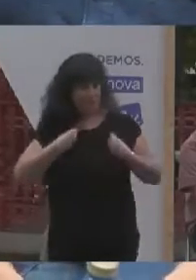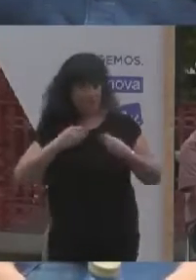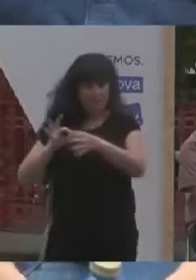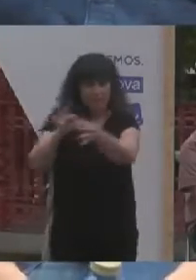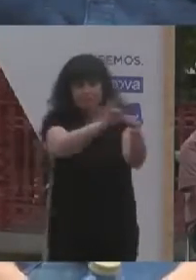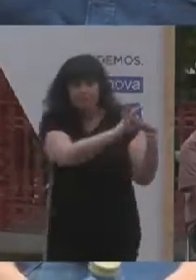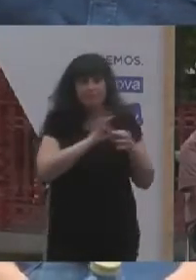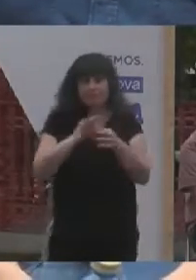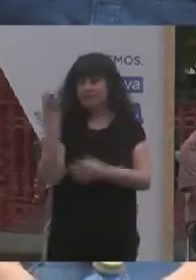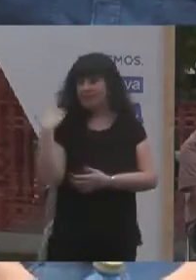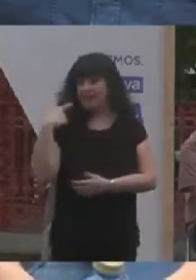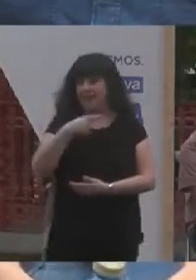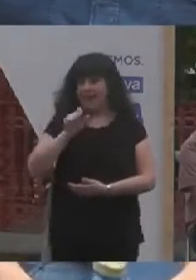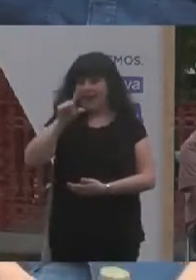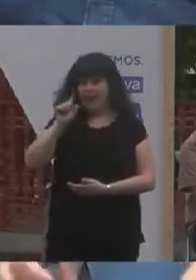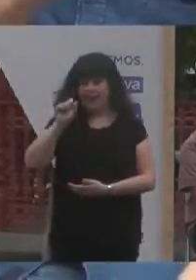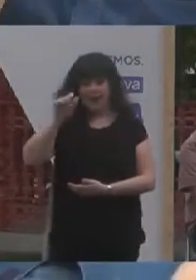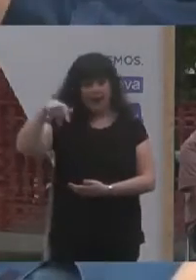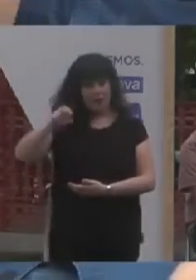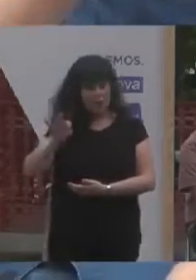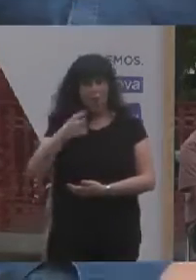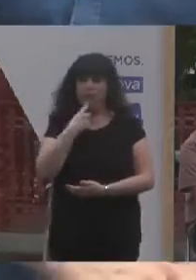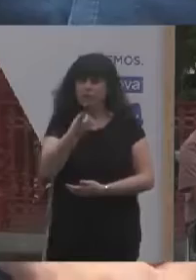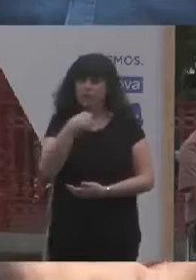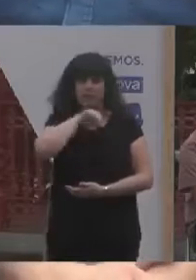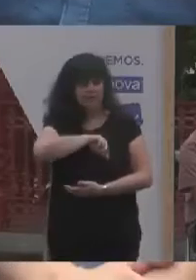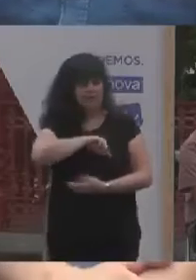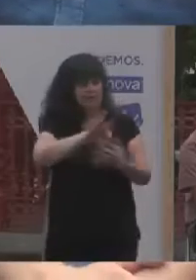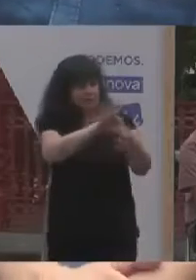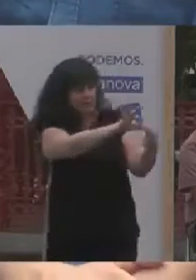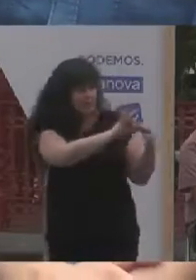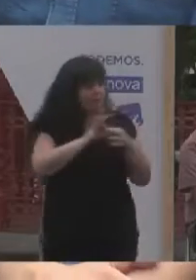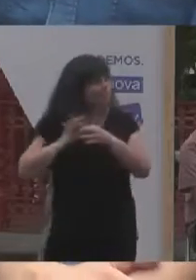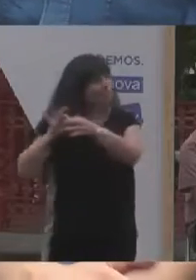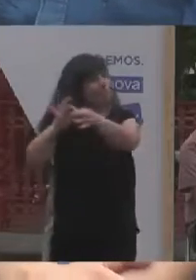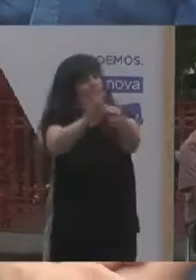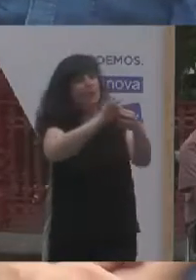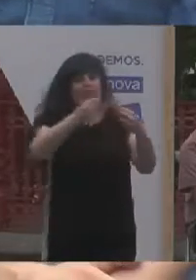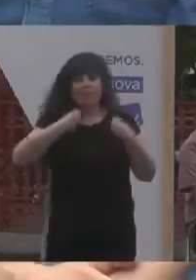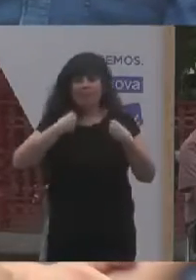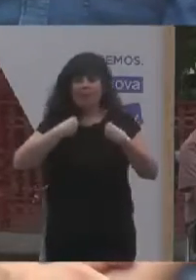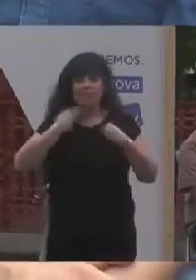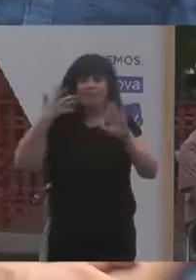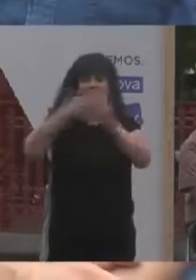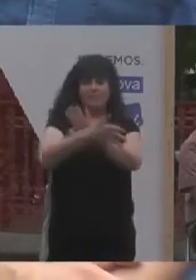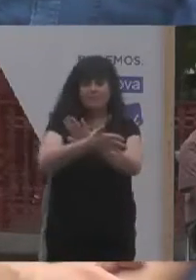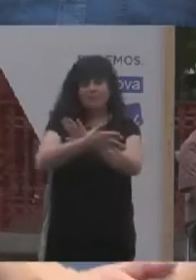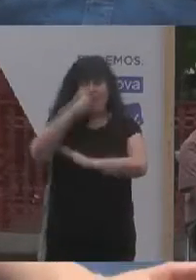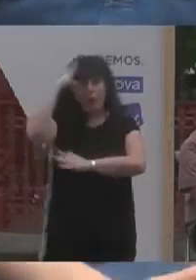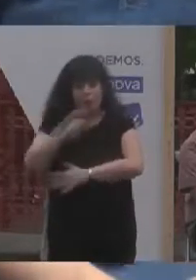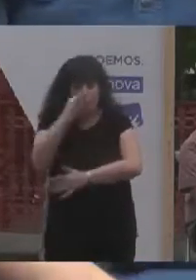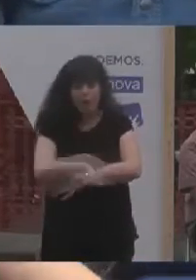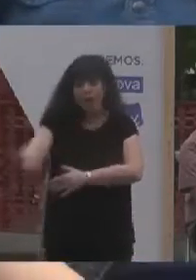Eduardo Galeano, o sentido comunitario da vida é a forma máis fermosa de entender o sentido